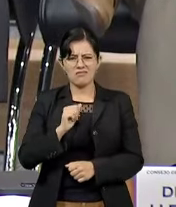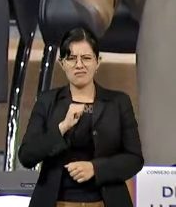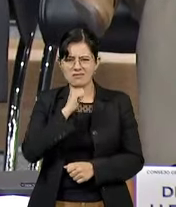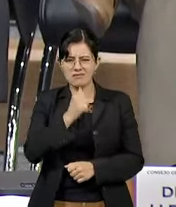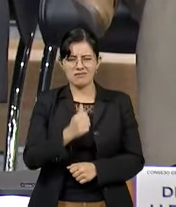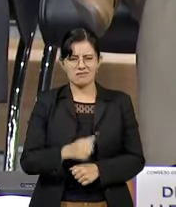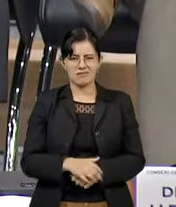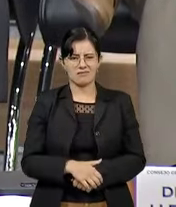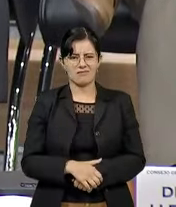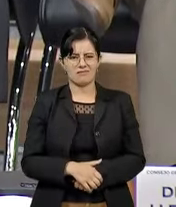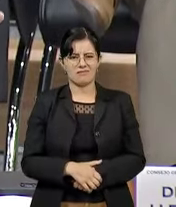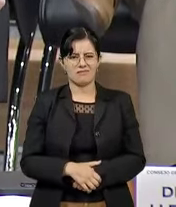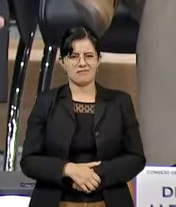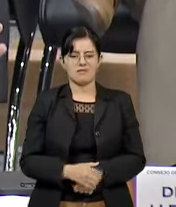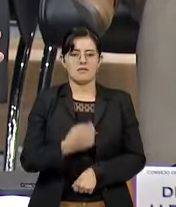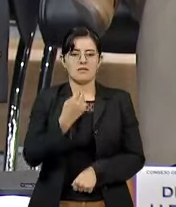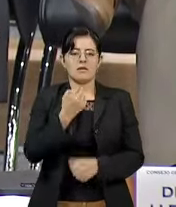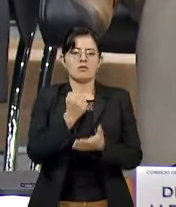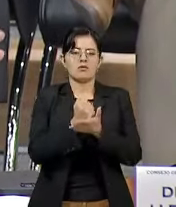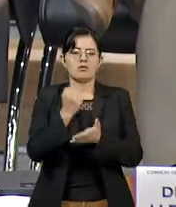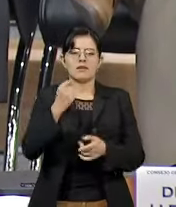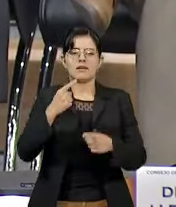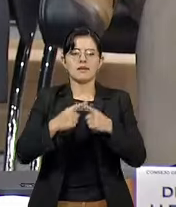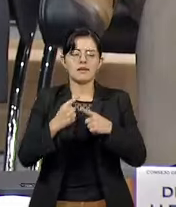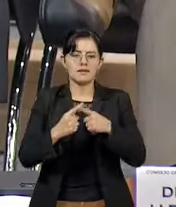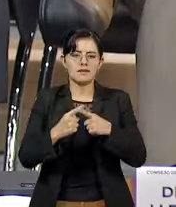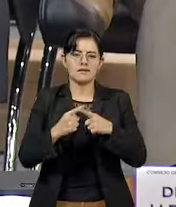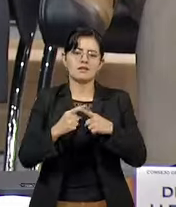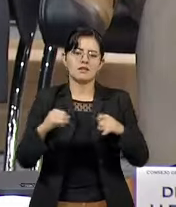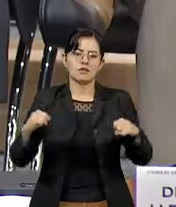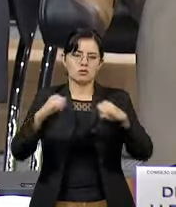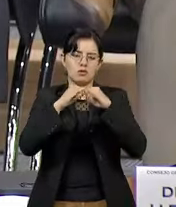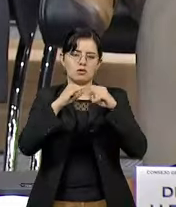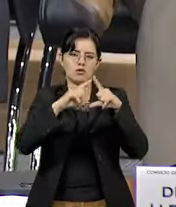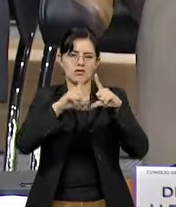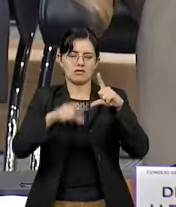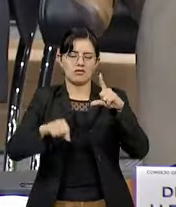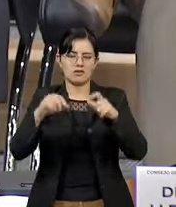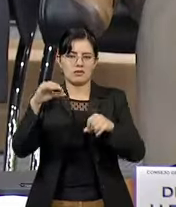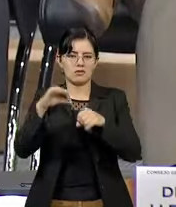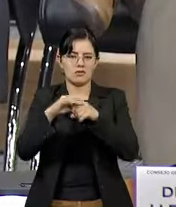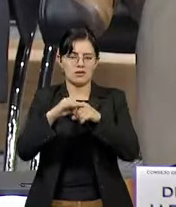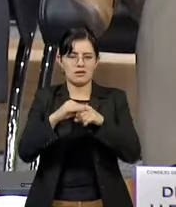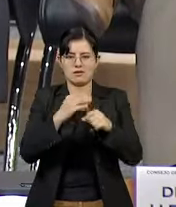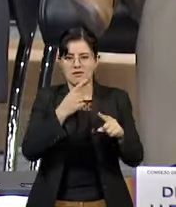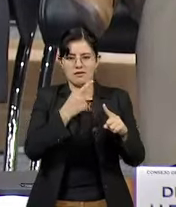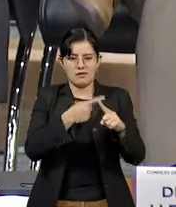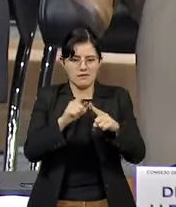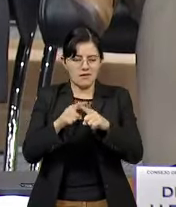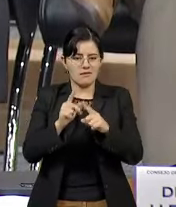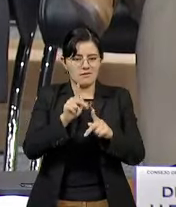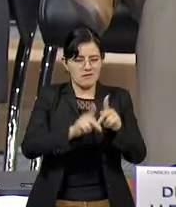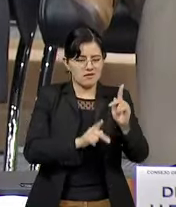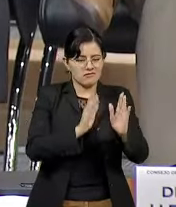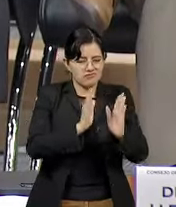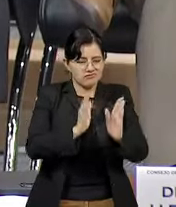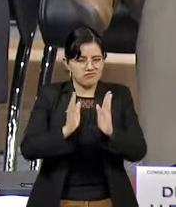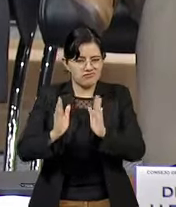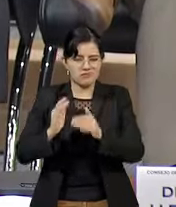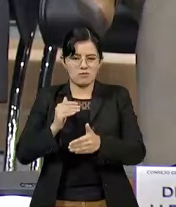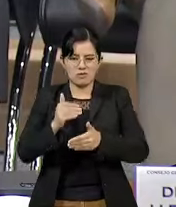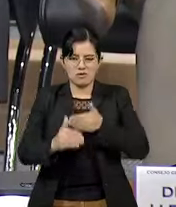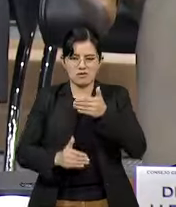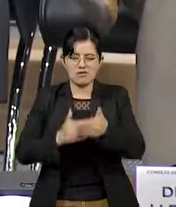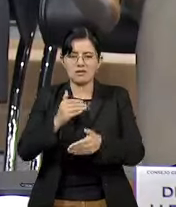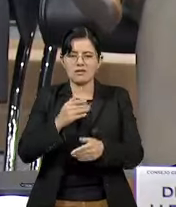términos esto lo aprobó el Instituto Nacional electoral en las diferentes etapas marcadas por el proceso quién lo